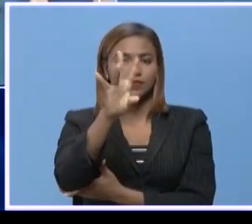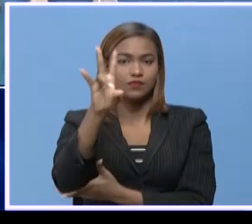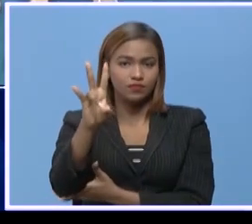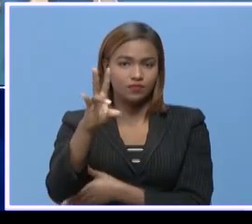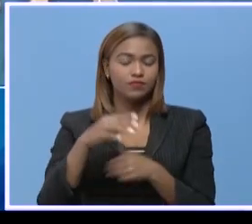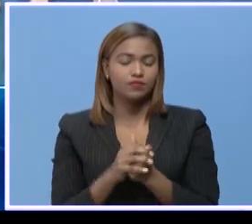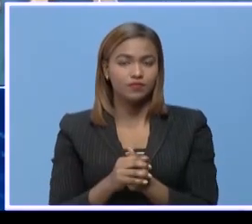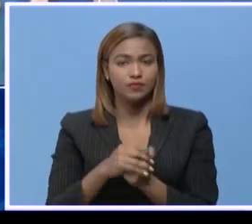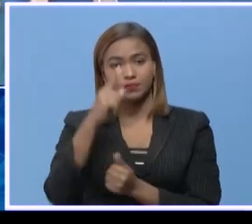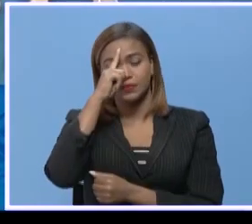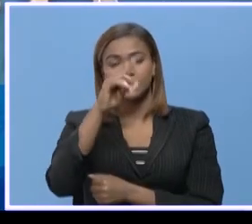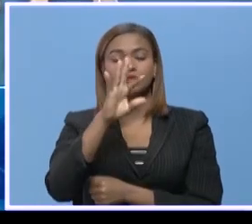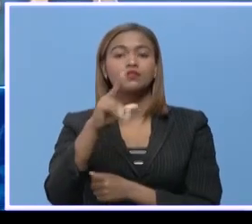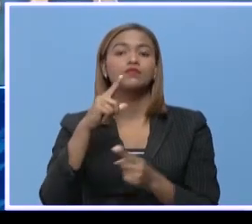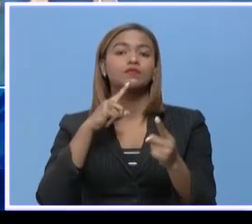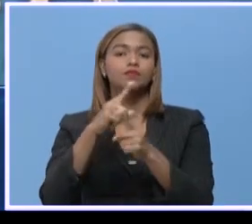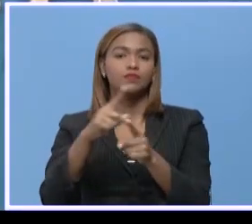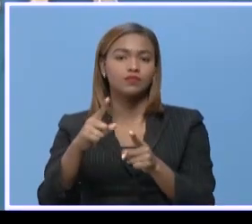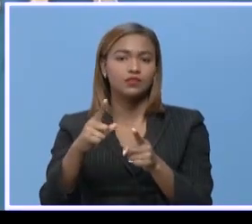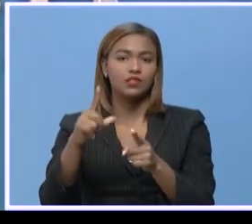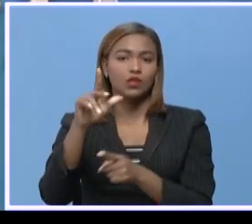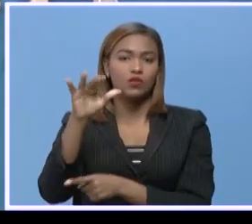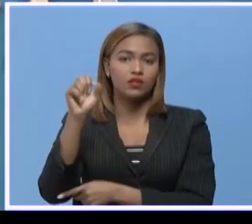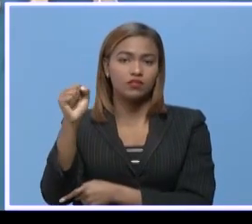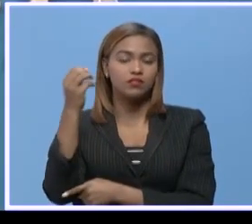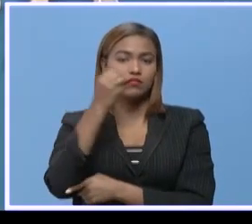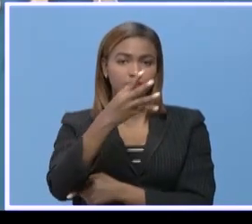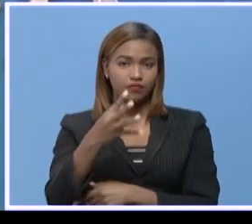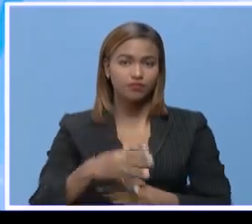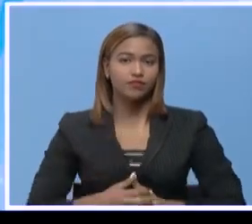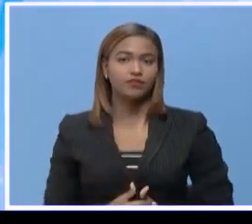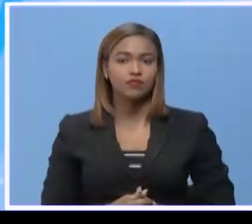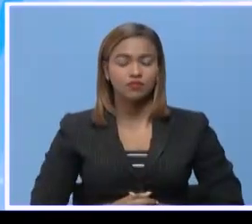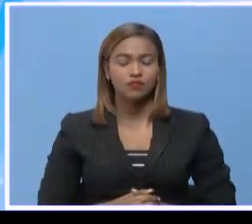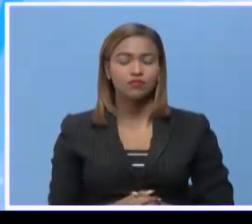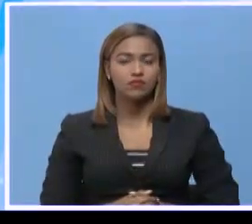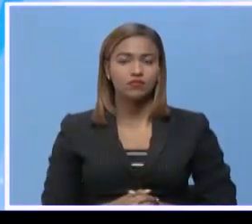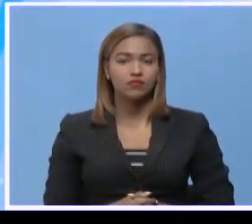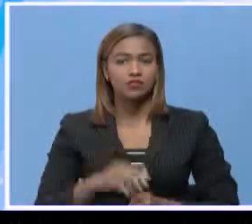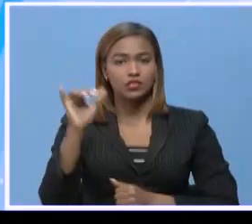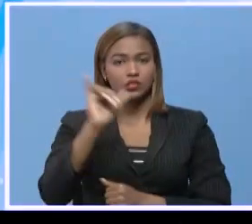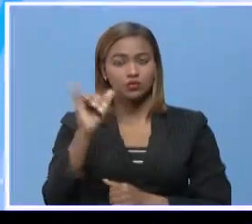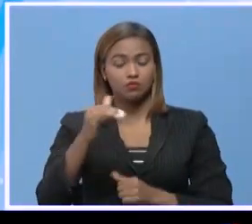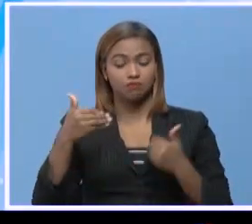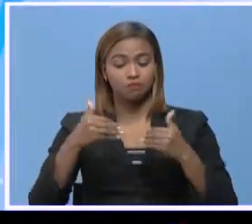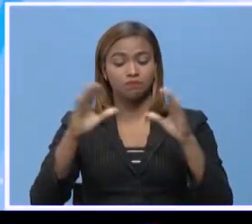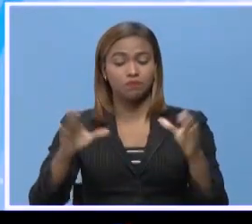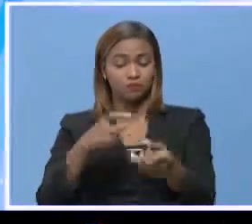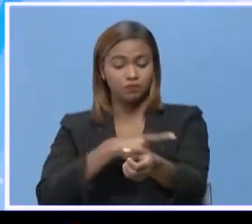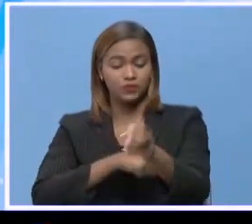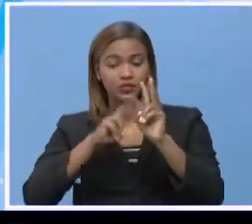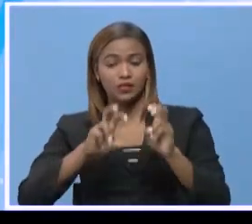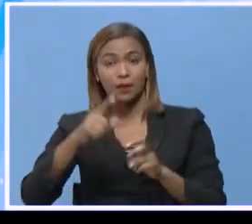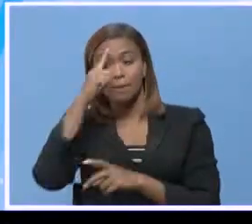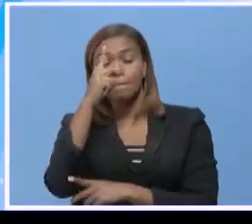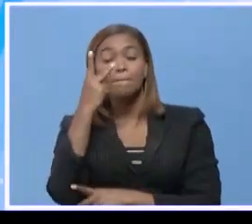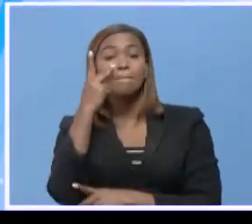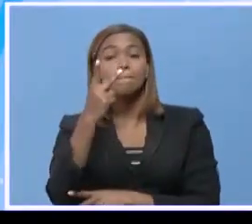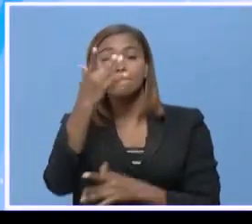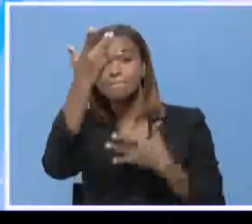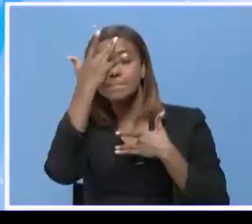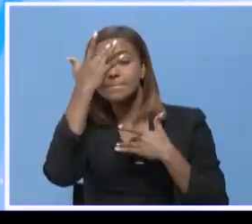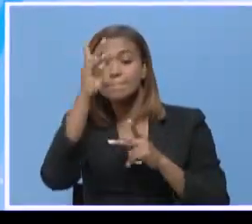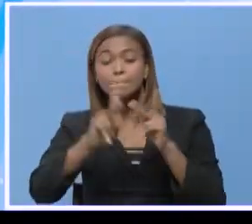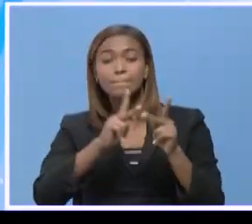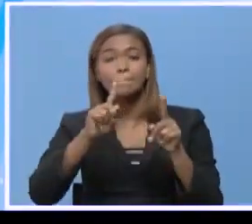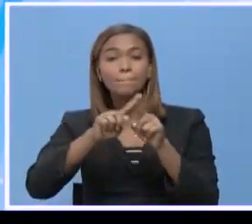147.147. Para 4RD Noticias, Luis Villaverde. En tanto que realizan pruebas para detectar el coronavirus en